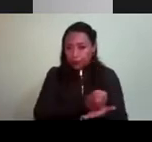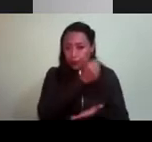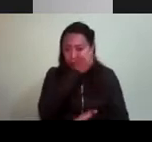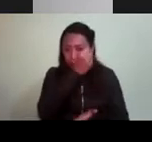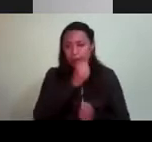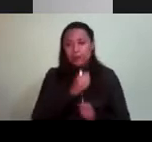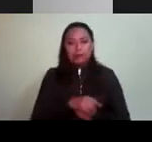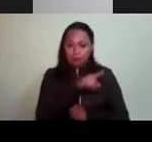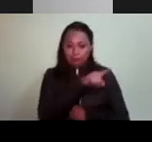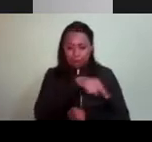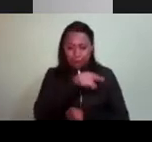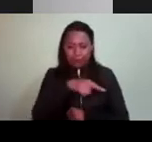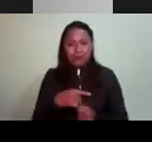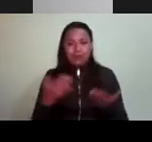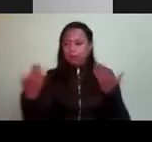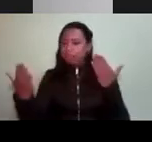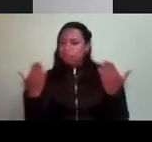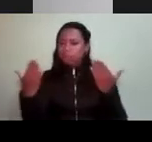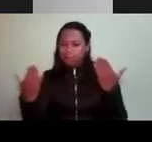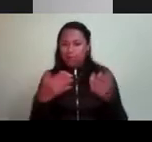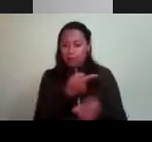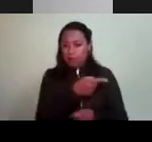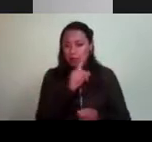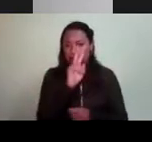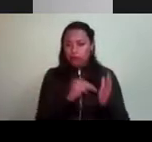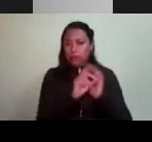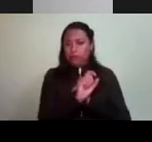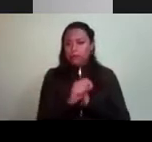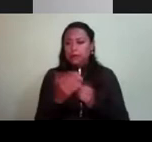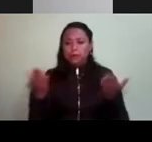con ustedes en 2020, es inferior a